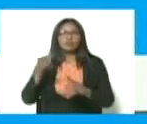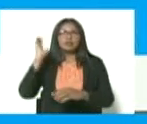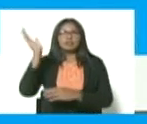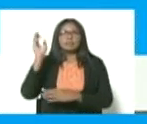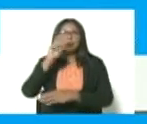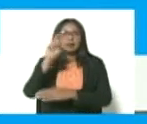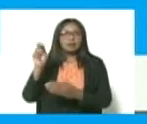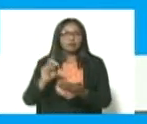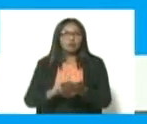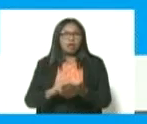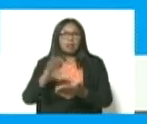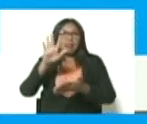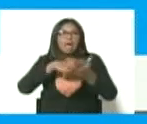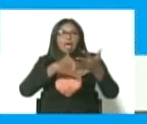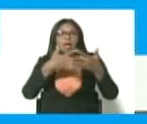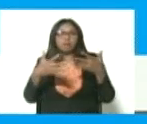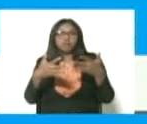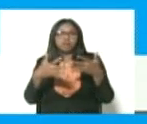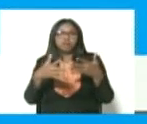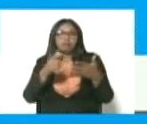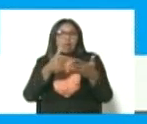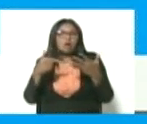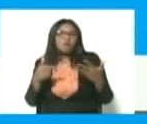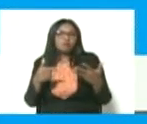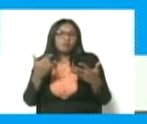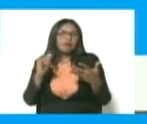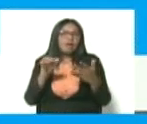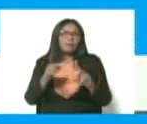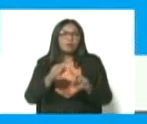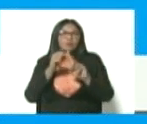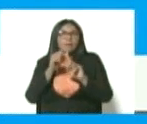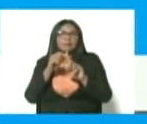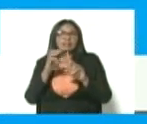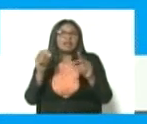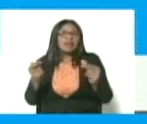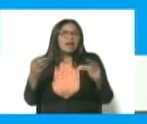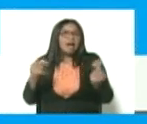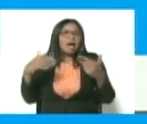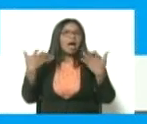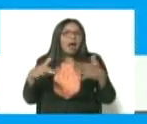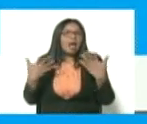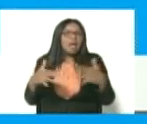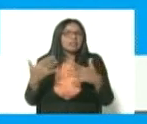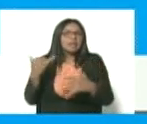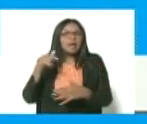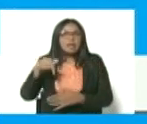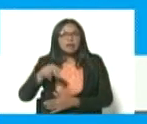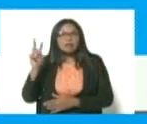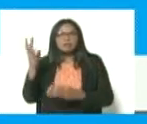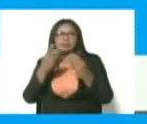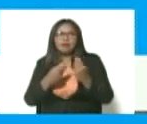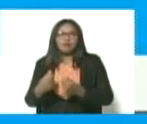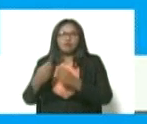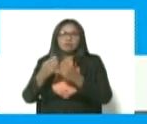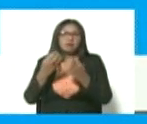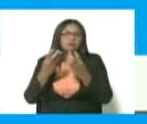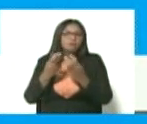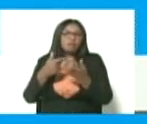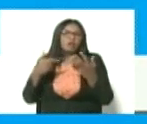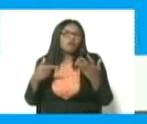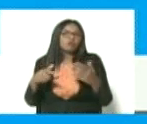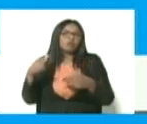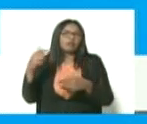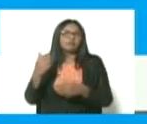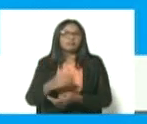agenda de las prioridades tan urgentes y apremiantes que tenemos en la economía, en el comercio, en el